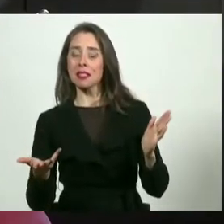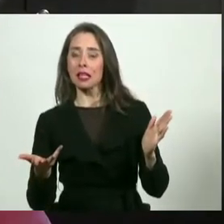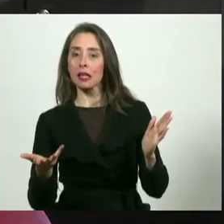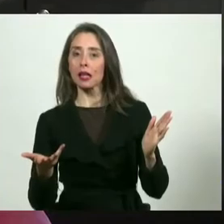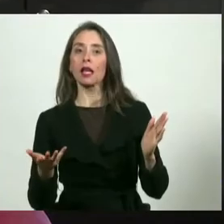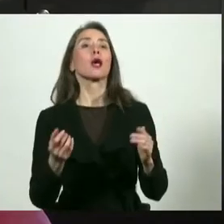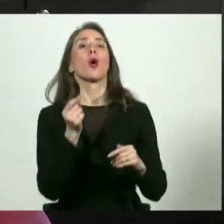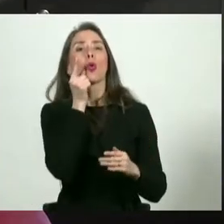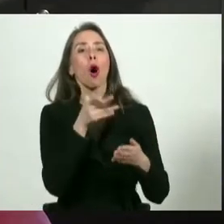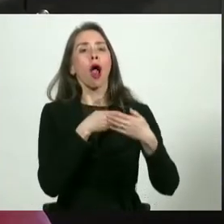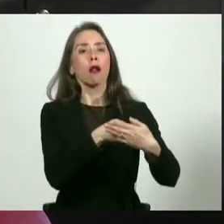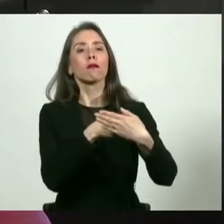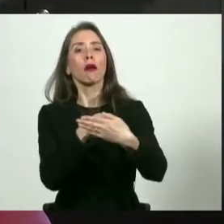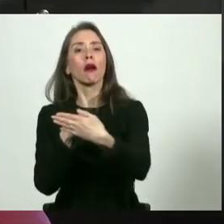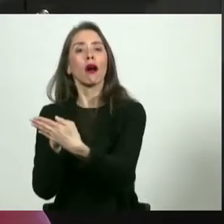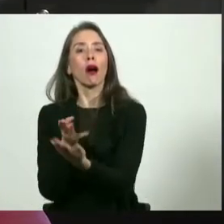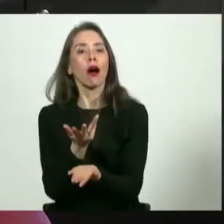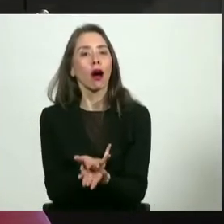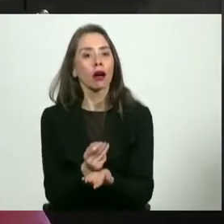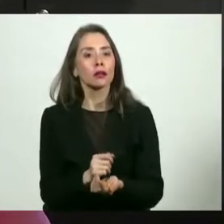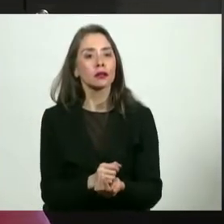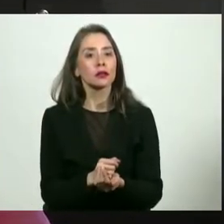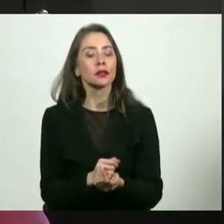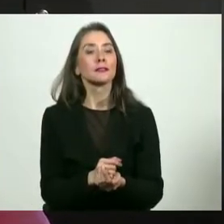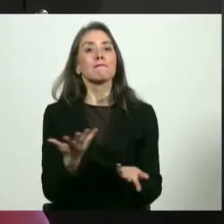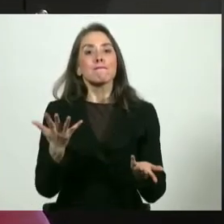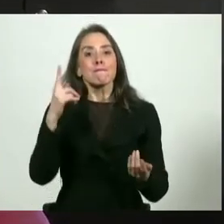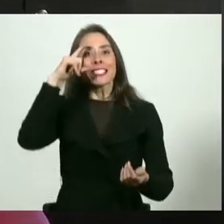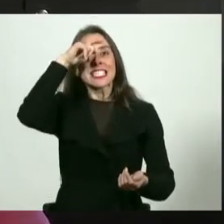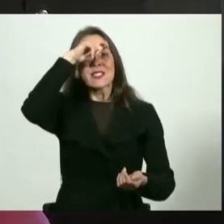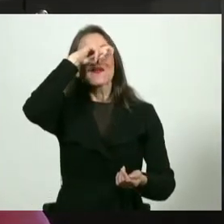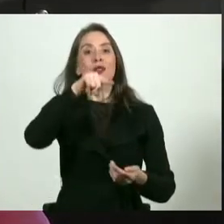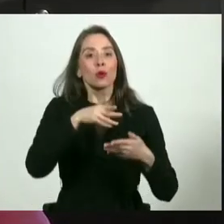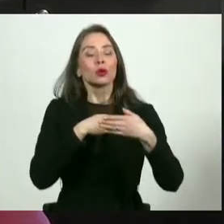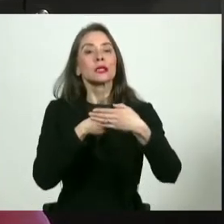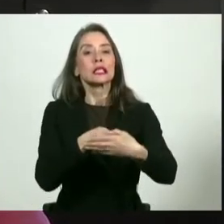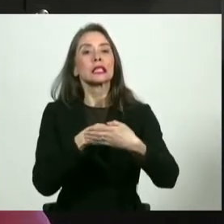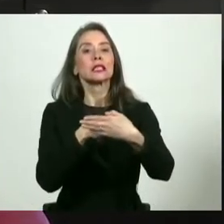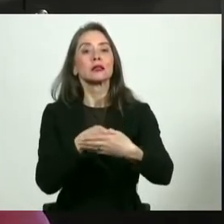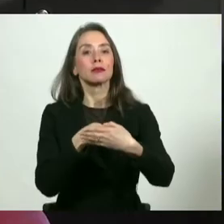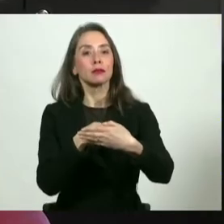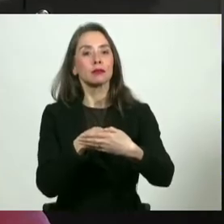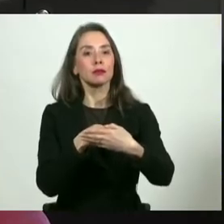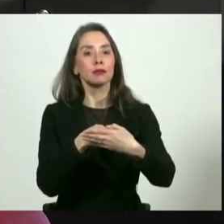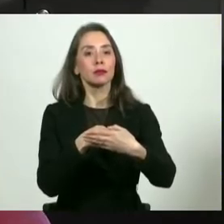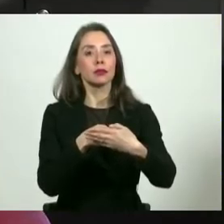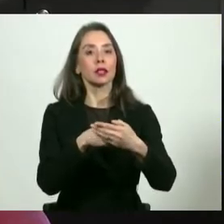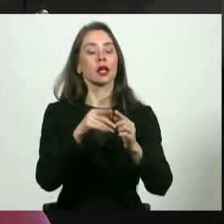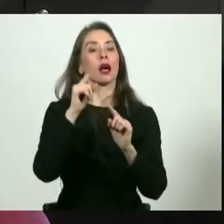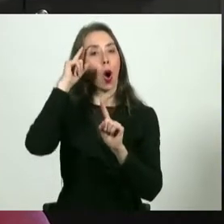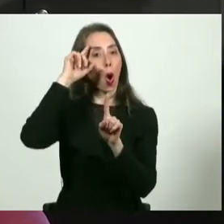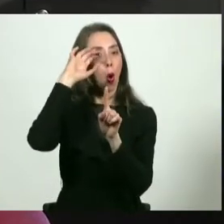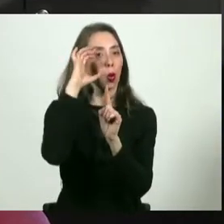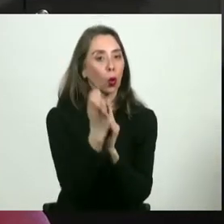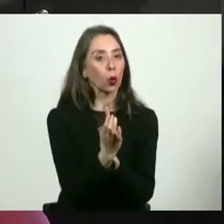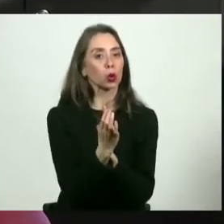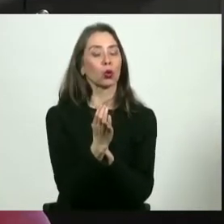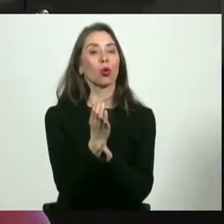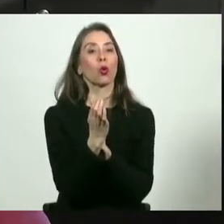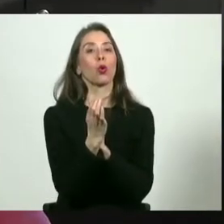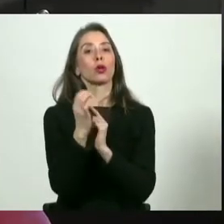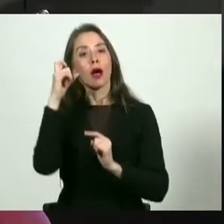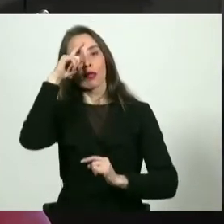¿Qué barreras existen que dificultan aún más de la cultura que existe el acceso